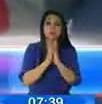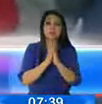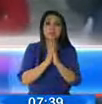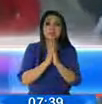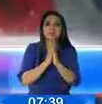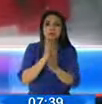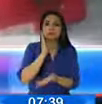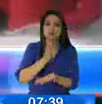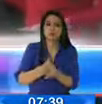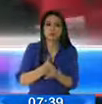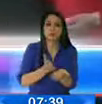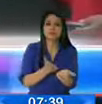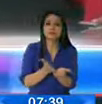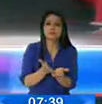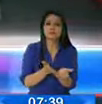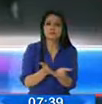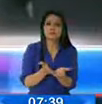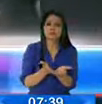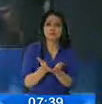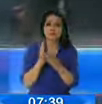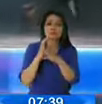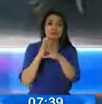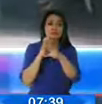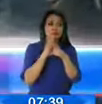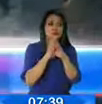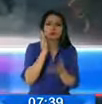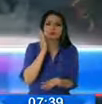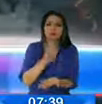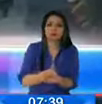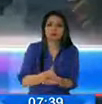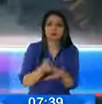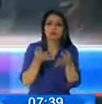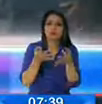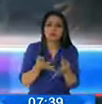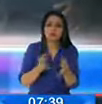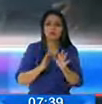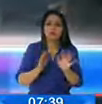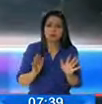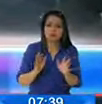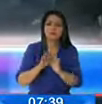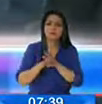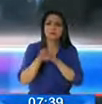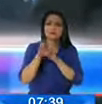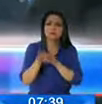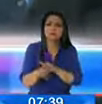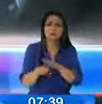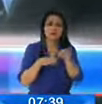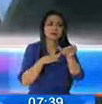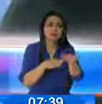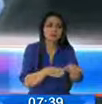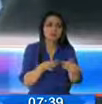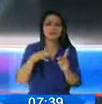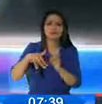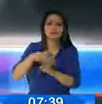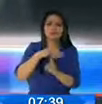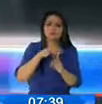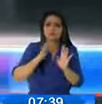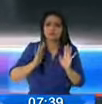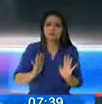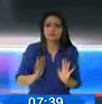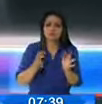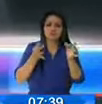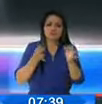instancia era poder paralizar nuestras unidades. Hemos cumplido con aquello, estamos respaldando la situación y creemos de que estamos